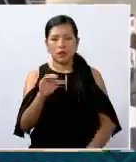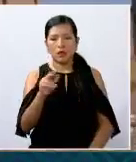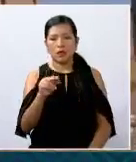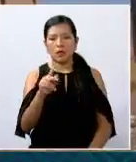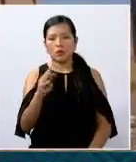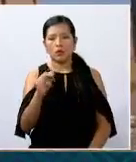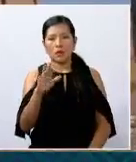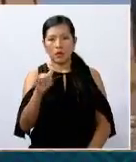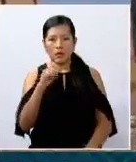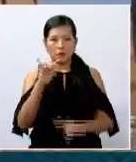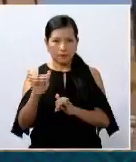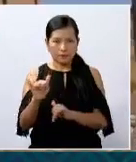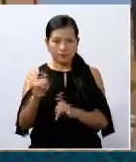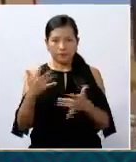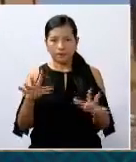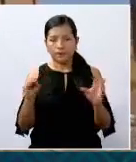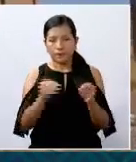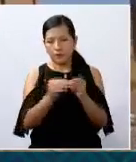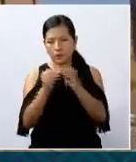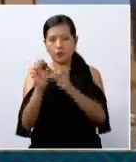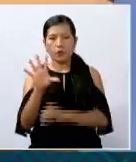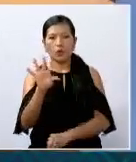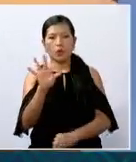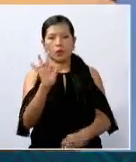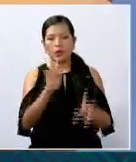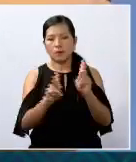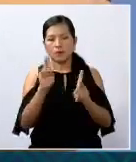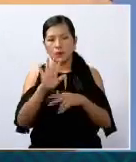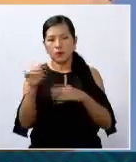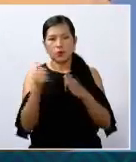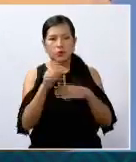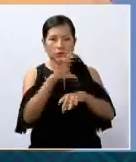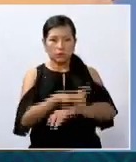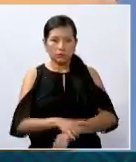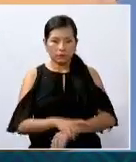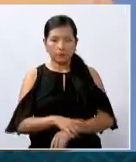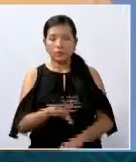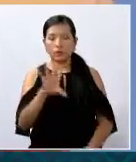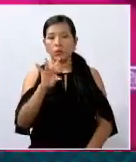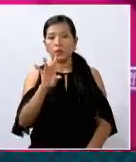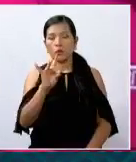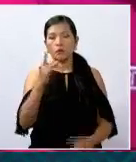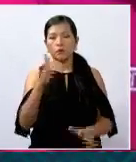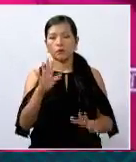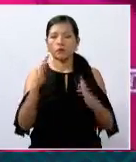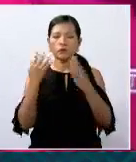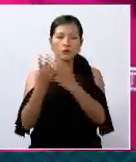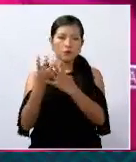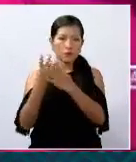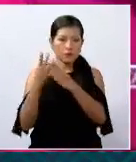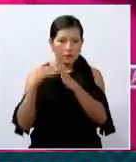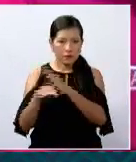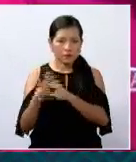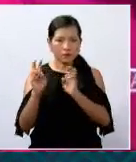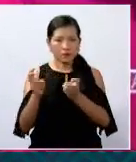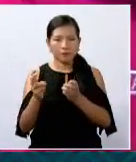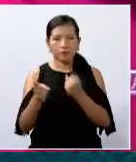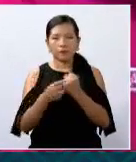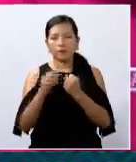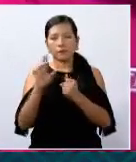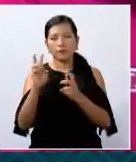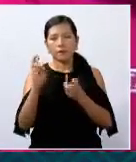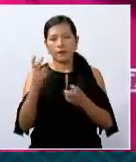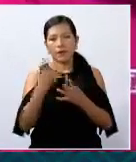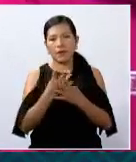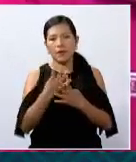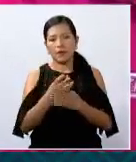Cantumarca. De hecho, tenemos 9 personas aprehendidas, de las cuales 8 ya se encuentran guardando detención preventiva en el recinto penitenciario de